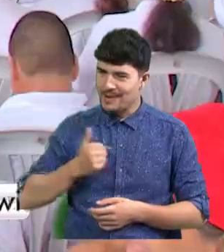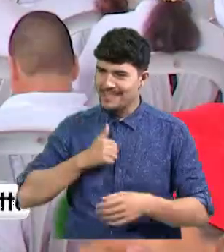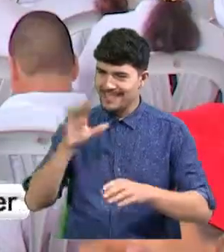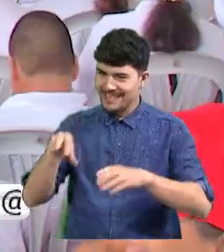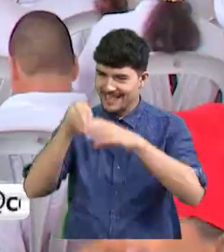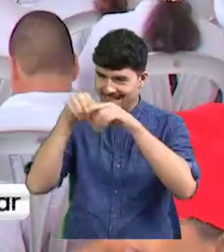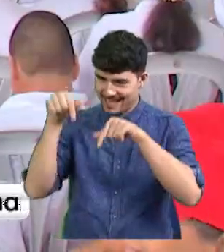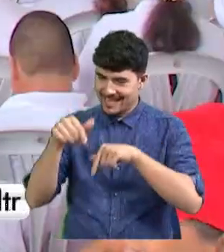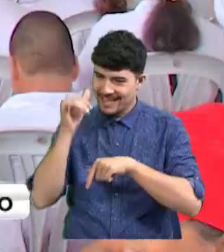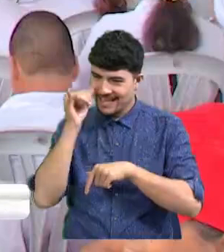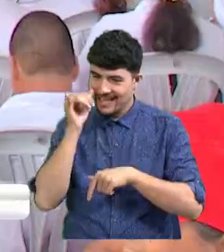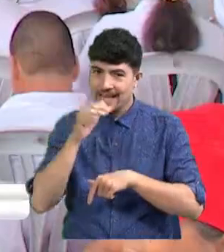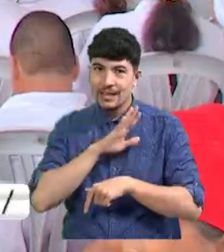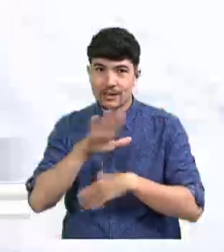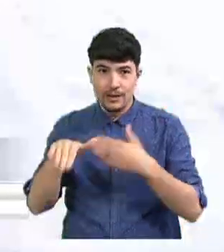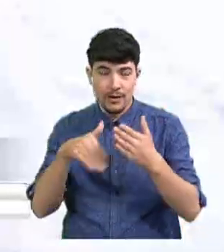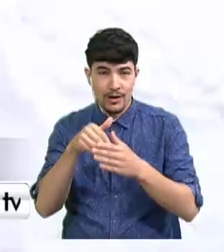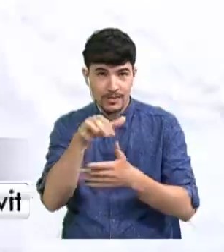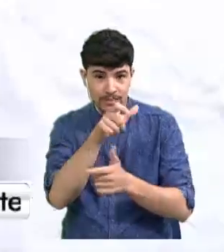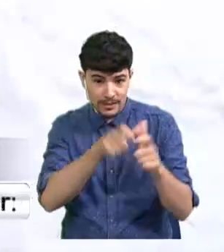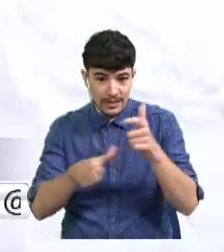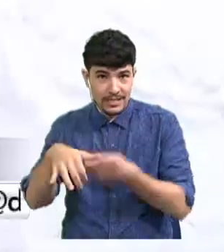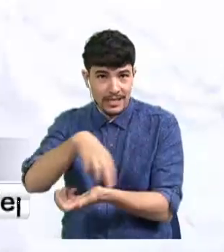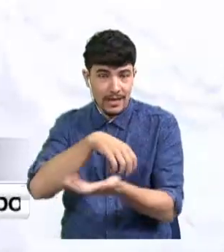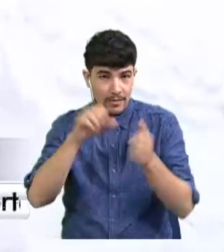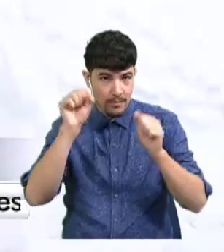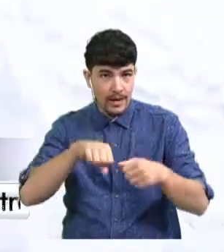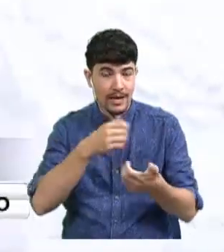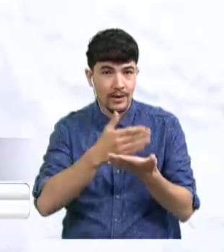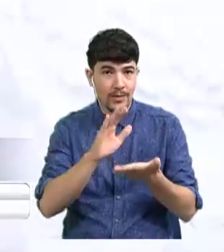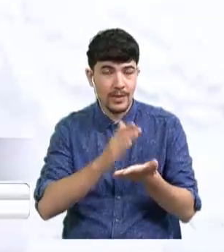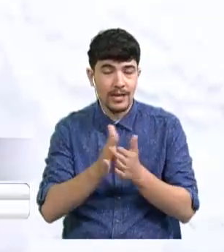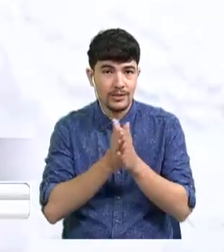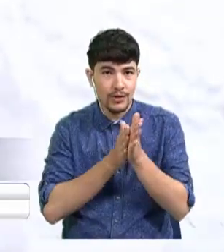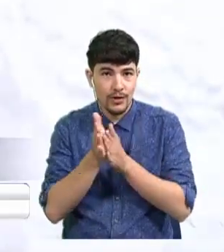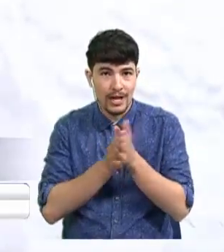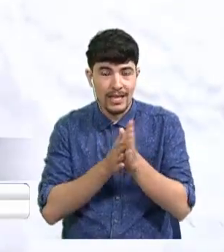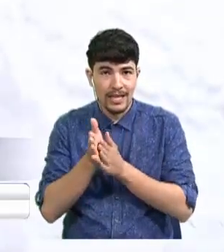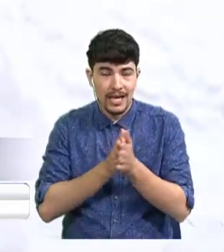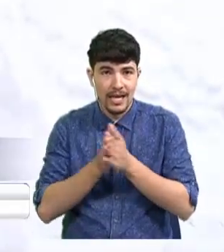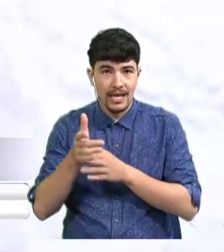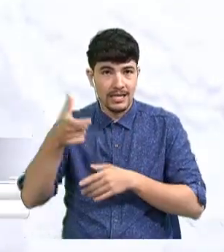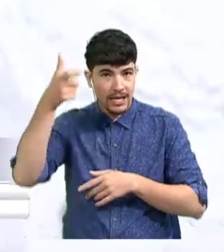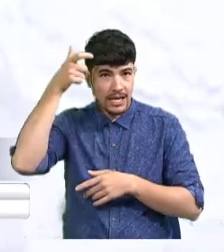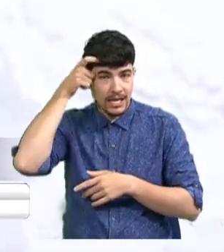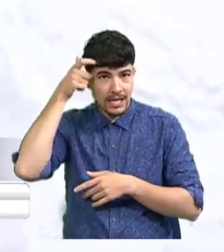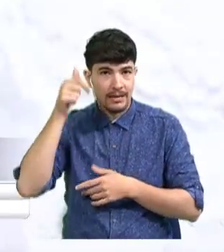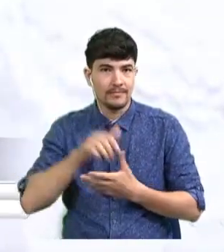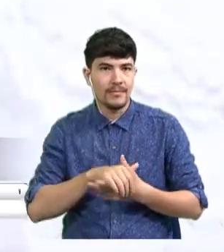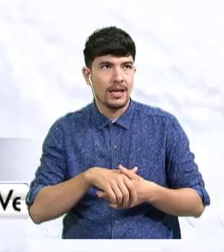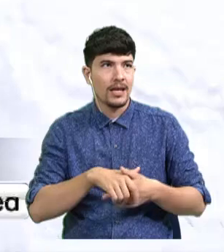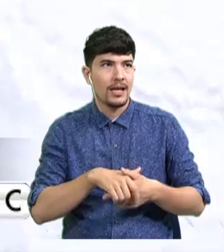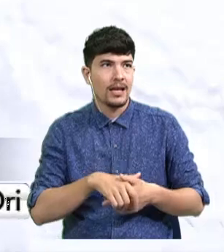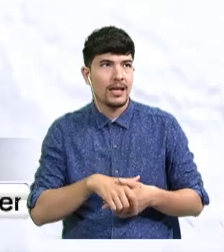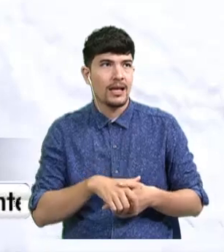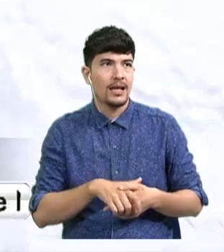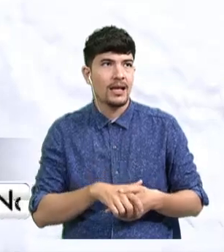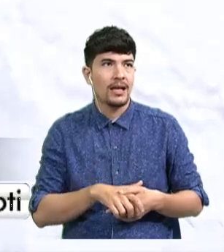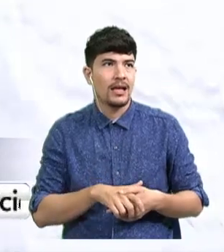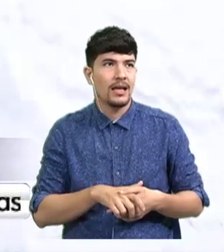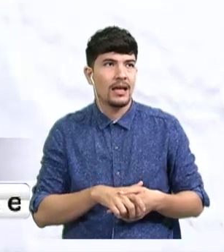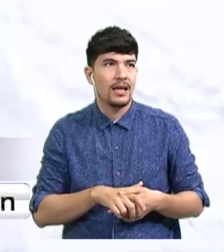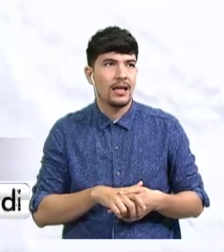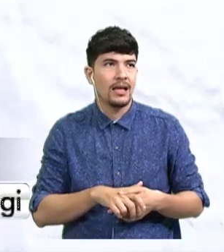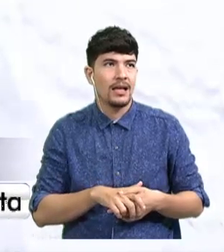entonces acceso a Chocolate Reina. Sí, señora. Chocolate Reina, por lo menos aquí en el norte, yo llamo Aquilo, que es la